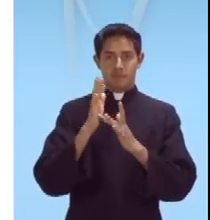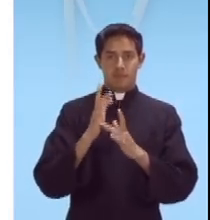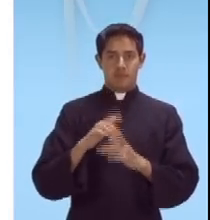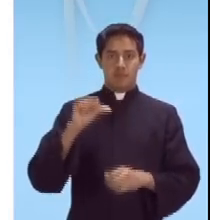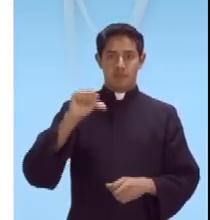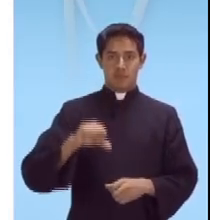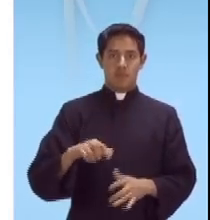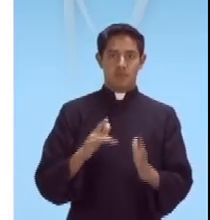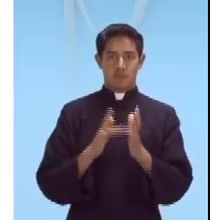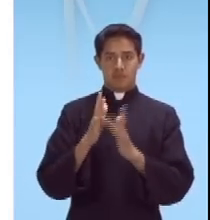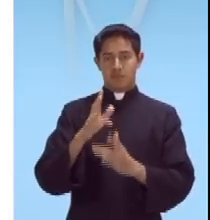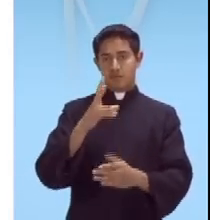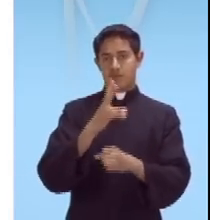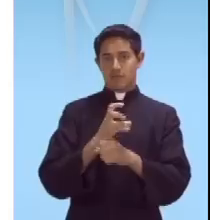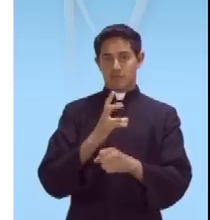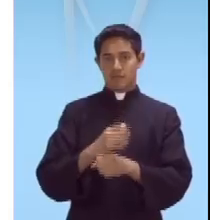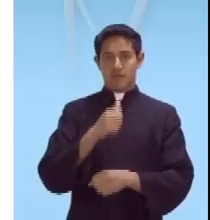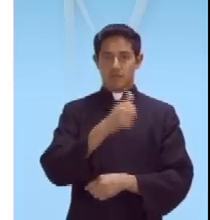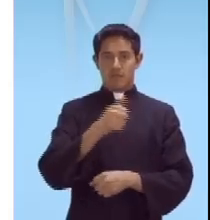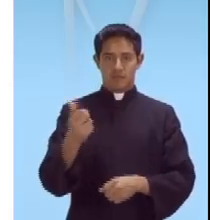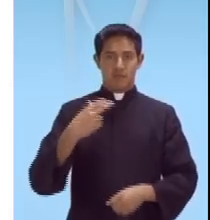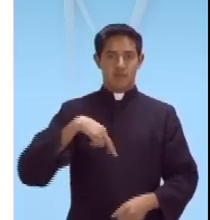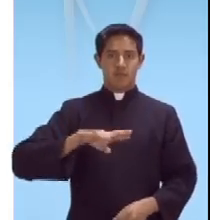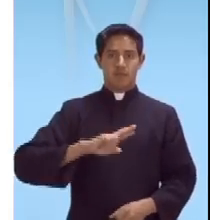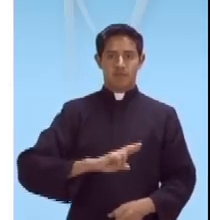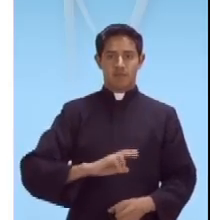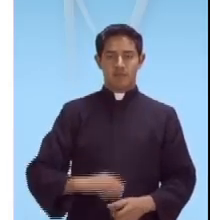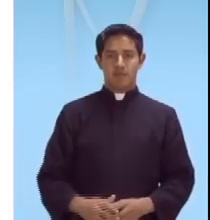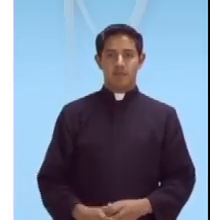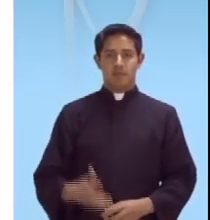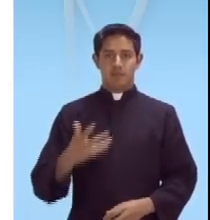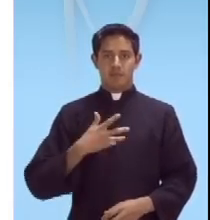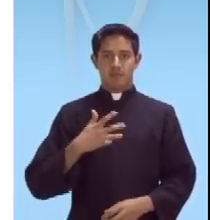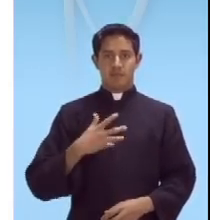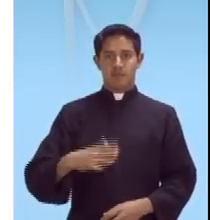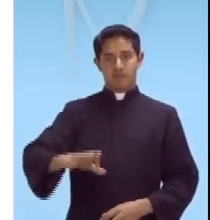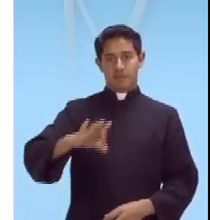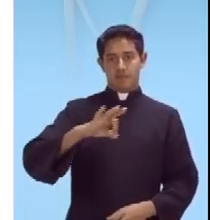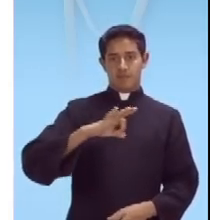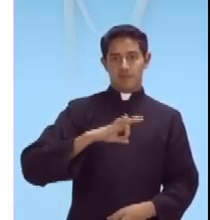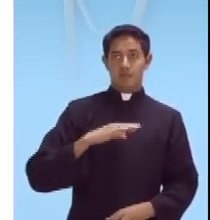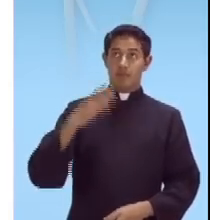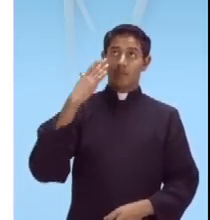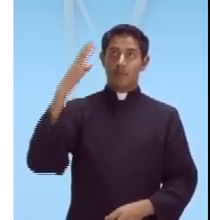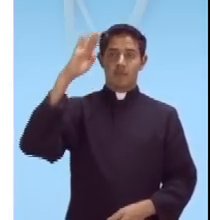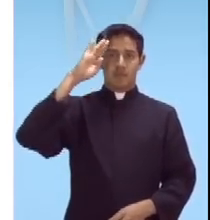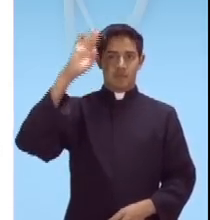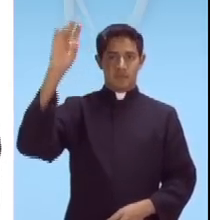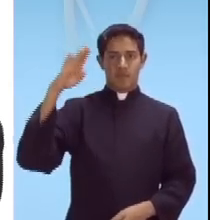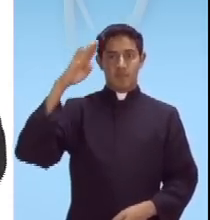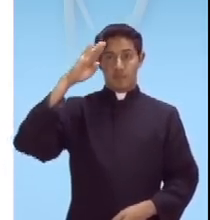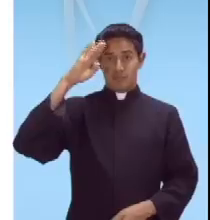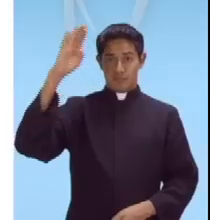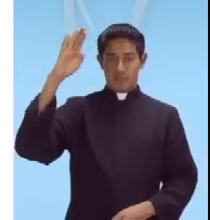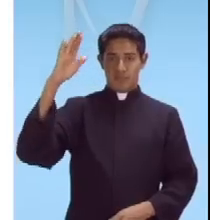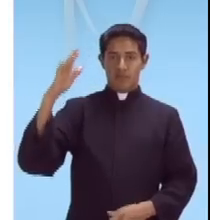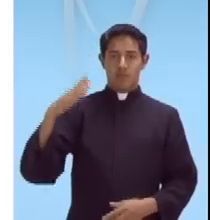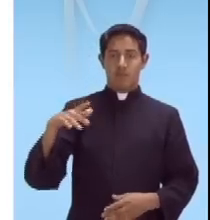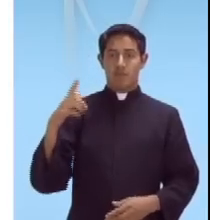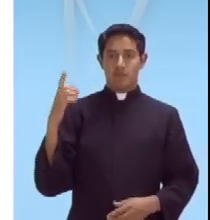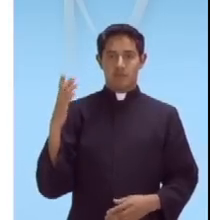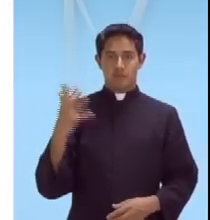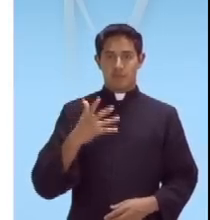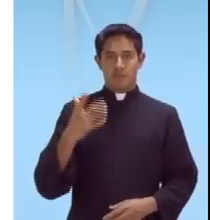nosotros tener esa fe, pedirle al Señor, Señor, aumentanos la fe. Otro aspecto